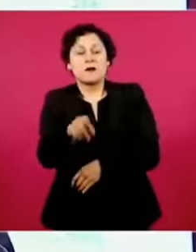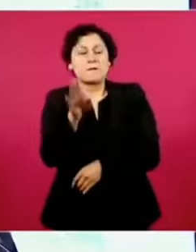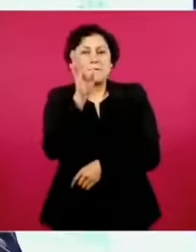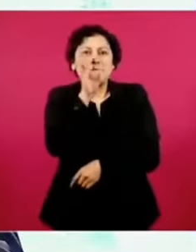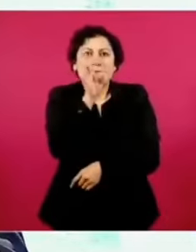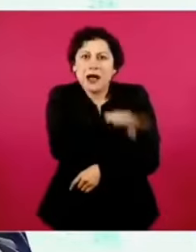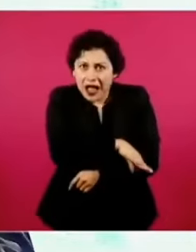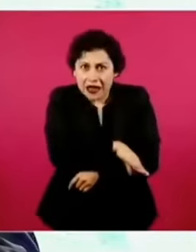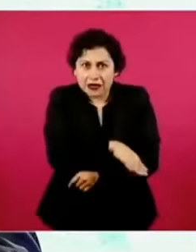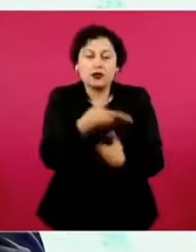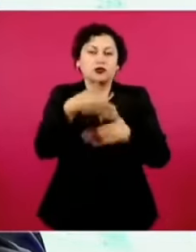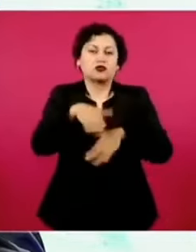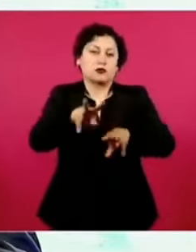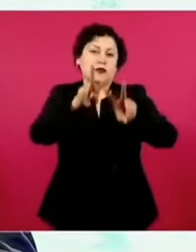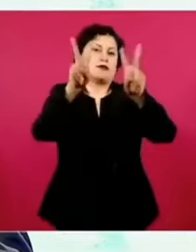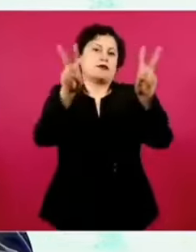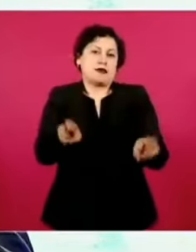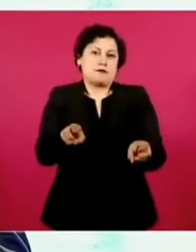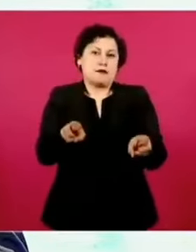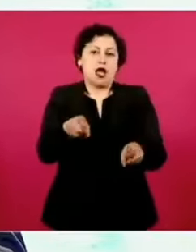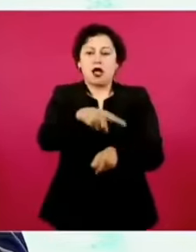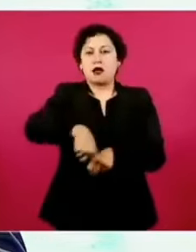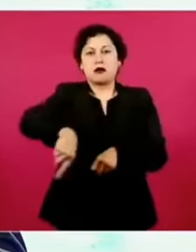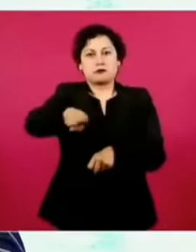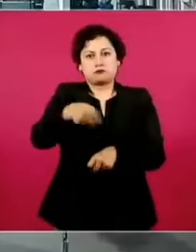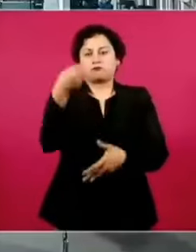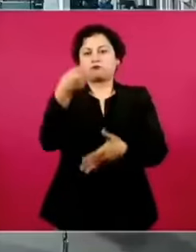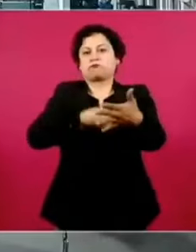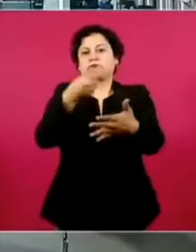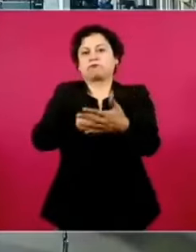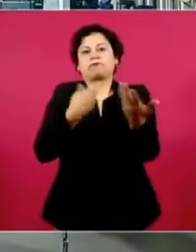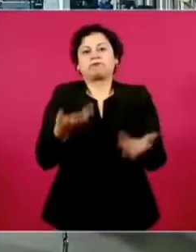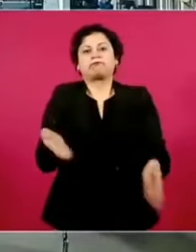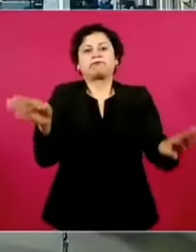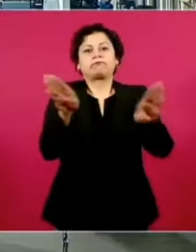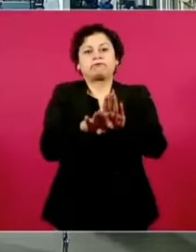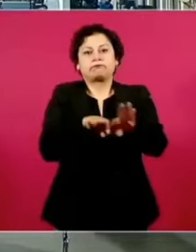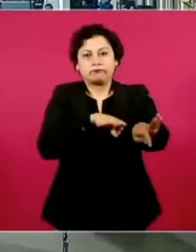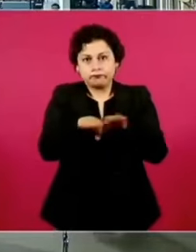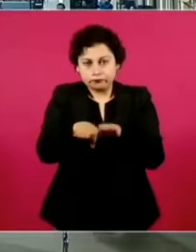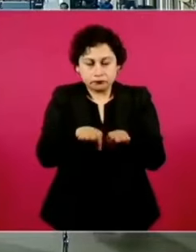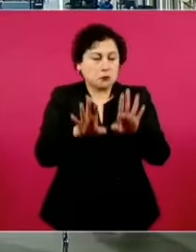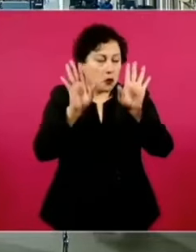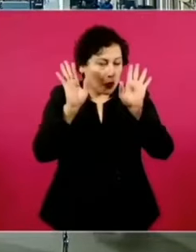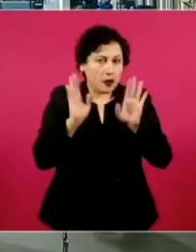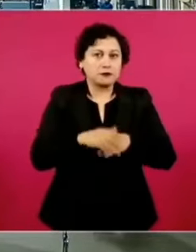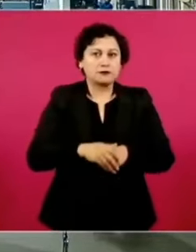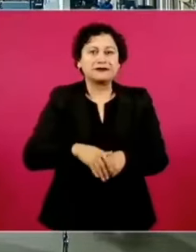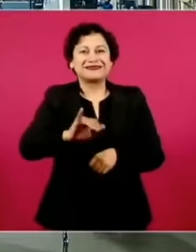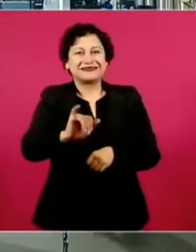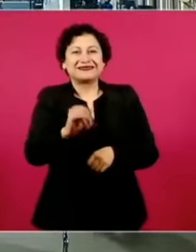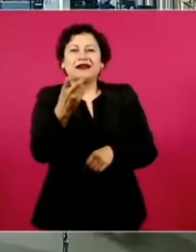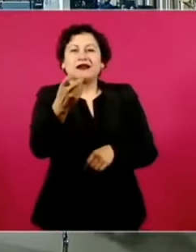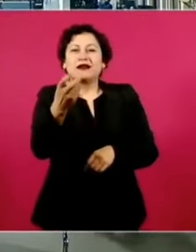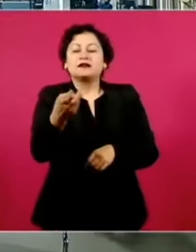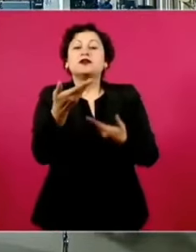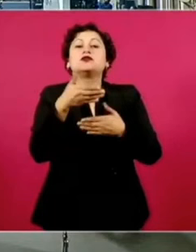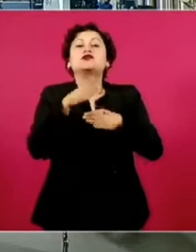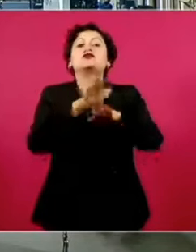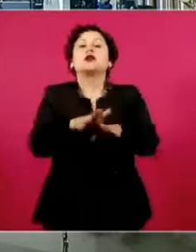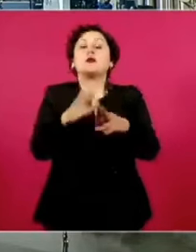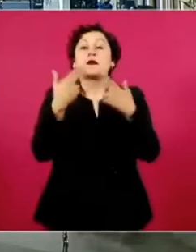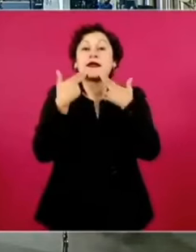¿no? Ajá. Pero y es que viene, no haría falta. Ajá, ahí viene lo del oficio de Hacienda,